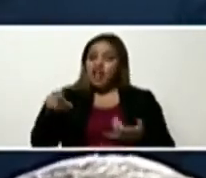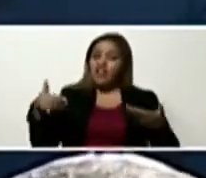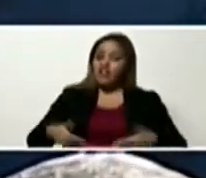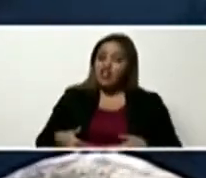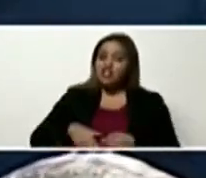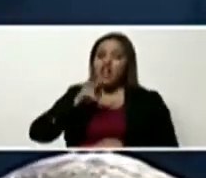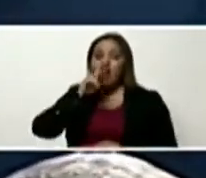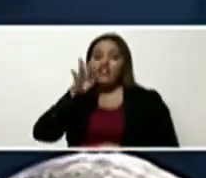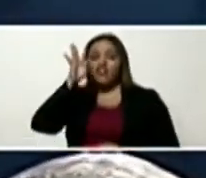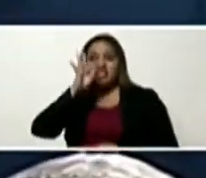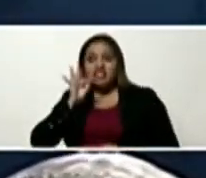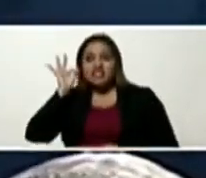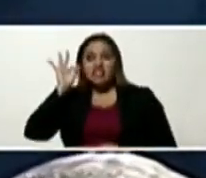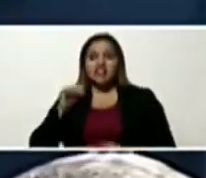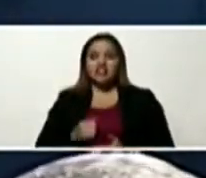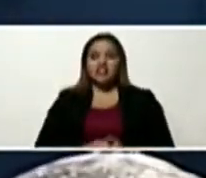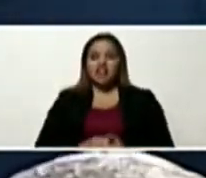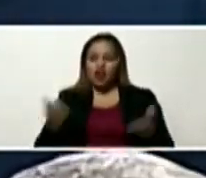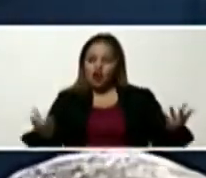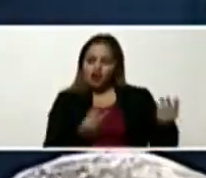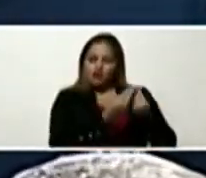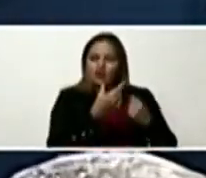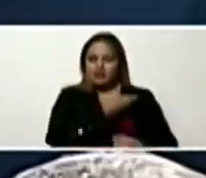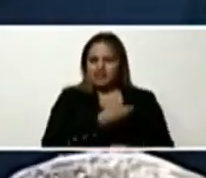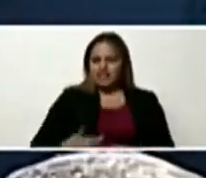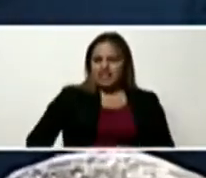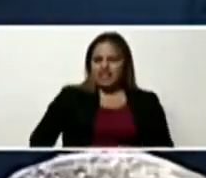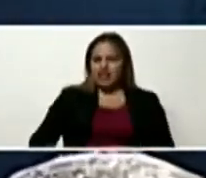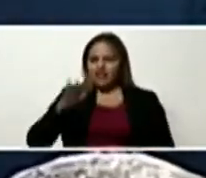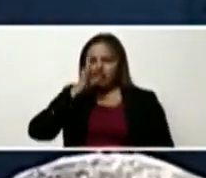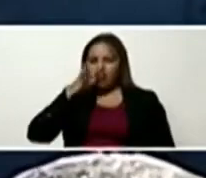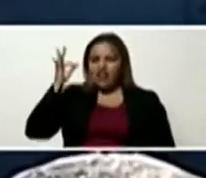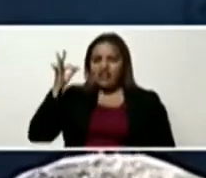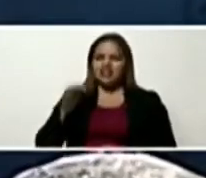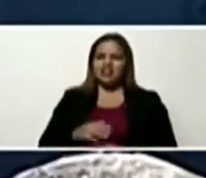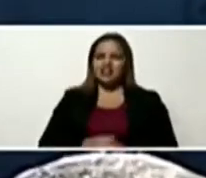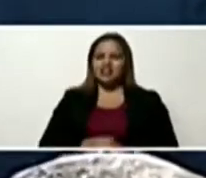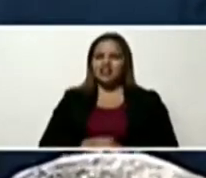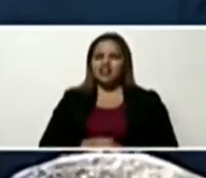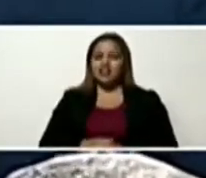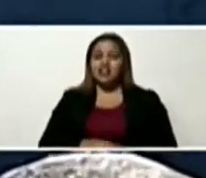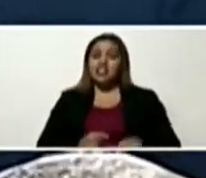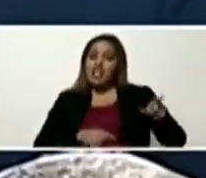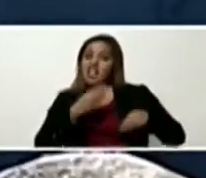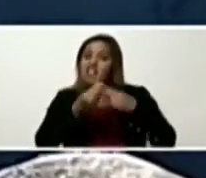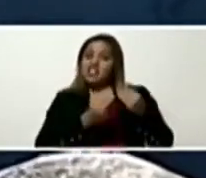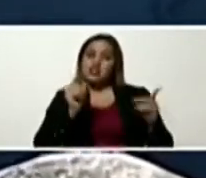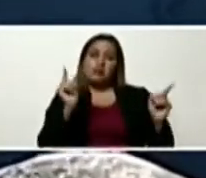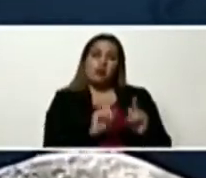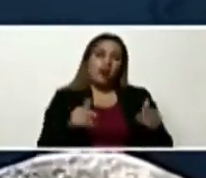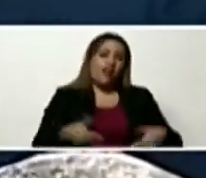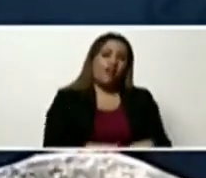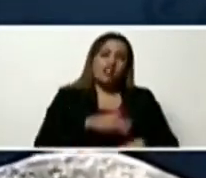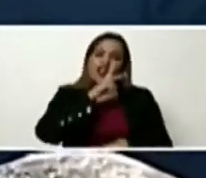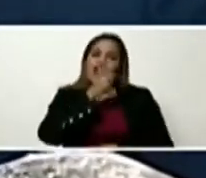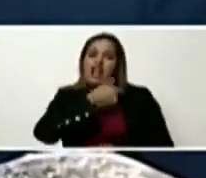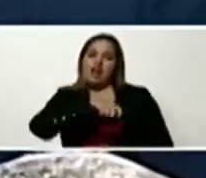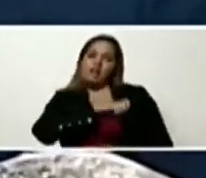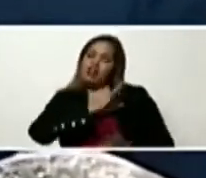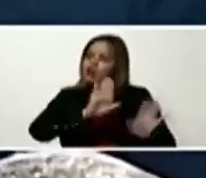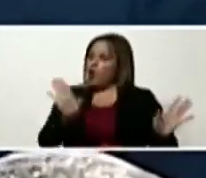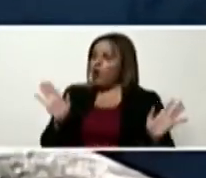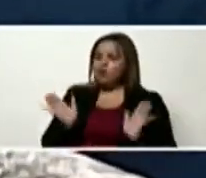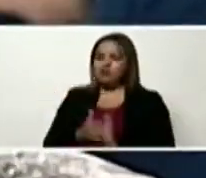hablar francés con el presidente de Francia, así que... Y él hizo poco esfuerzo para hablar español, por su